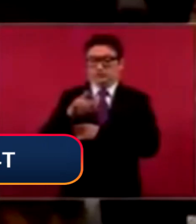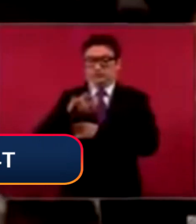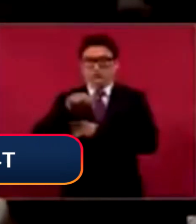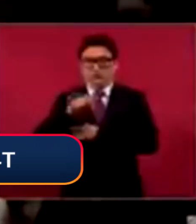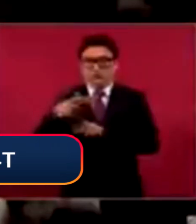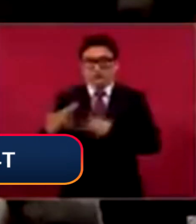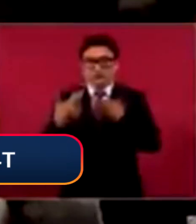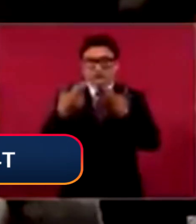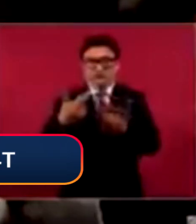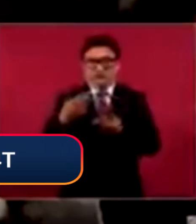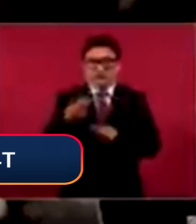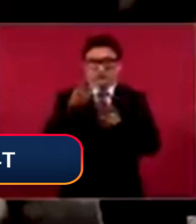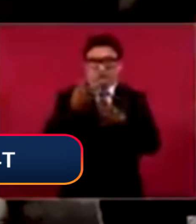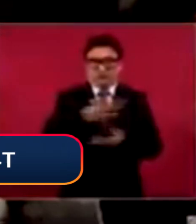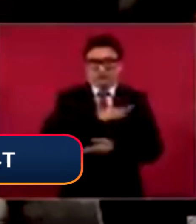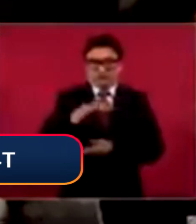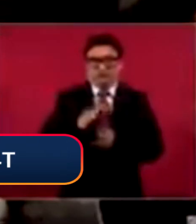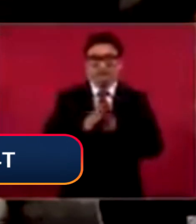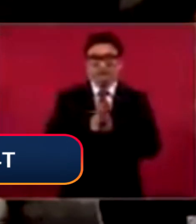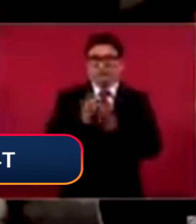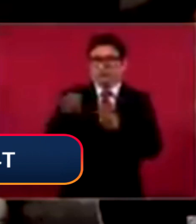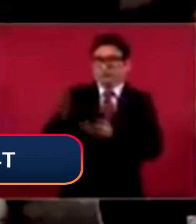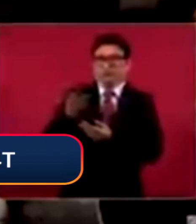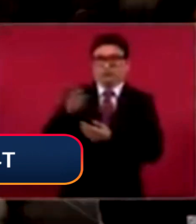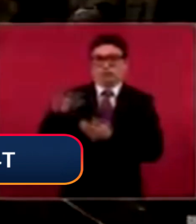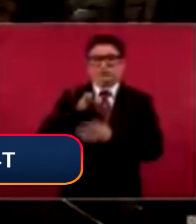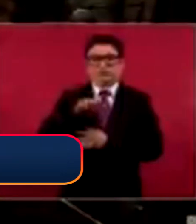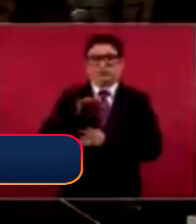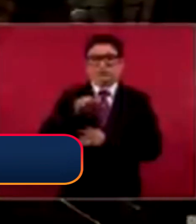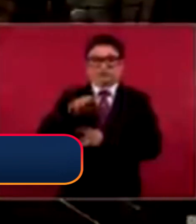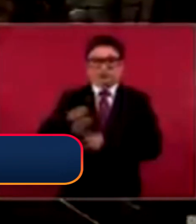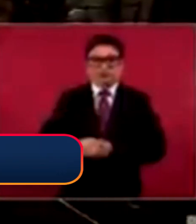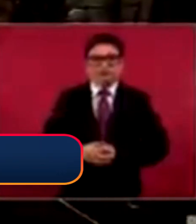presente para usted. Me gustaría entregárselo a Jesús. Muchas gracias.